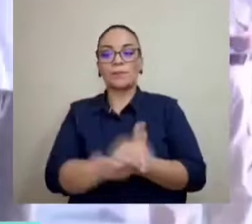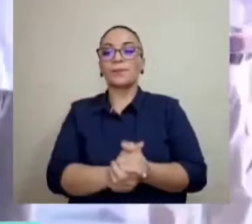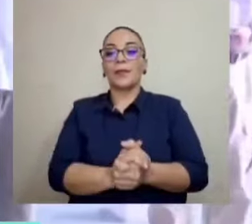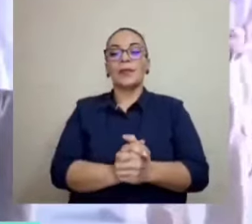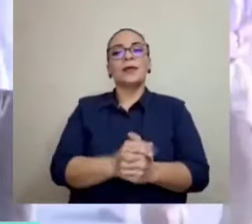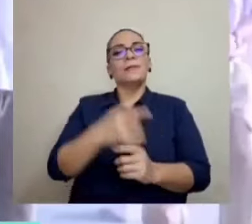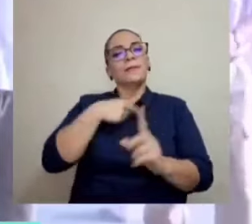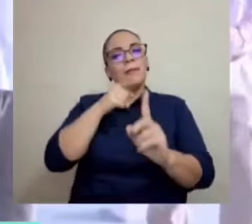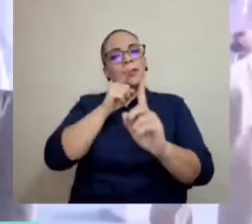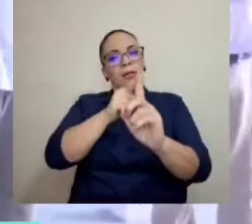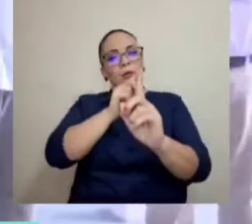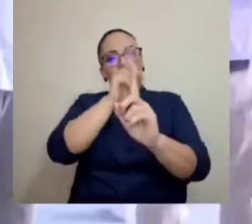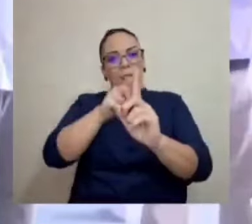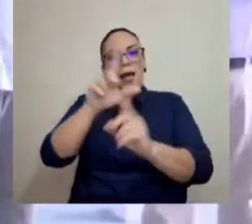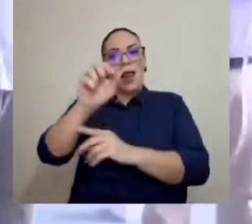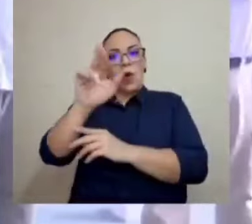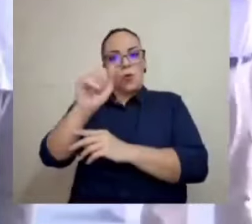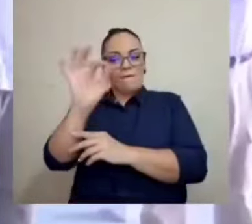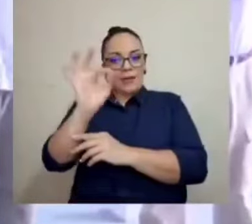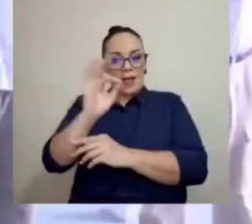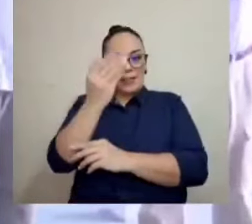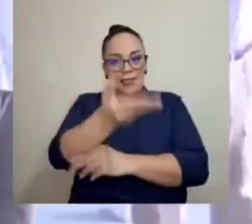Mi pregunta va para doña Laura Fernández.